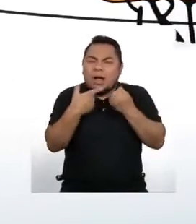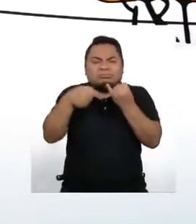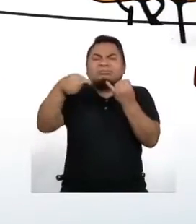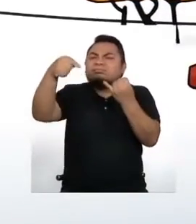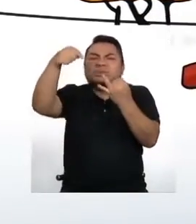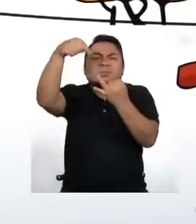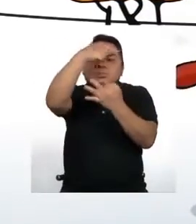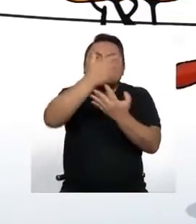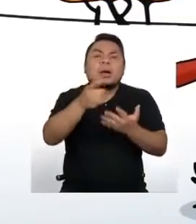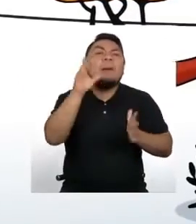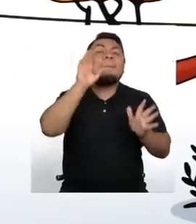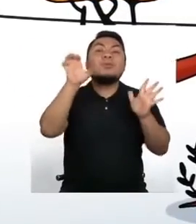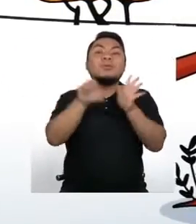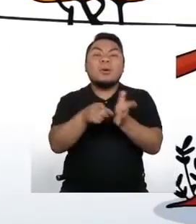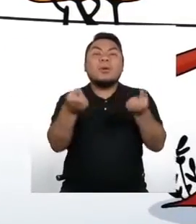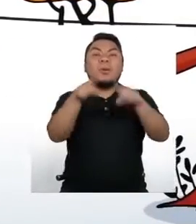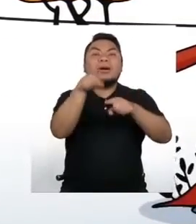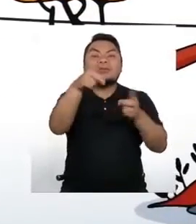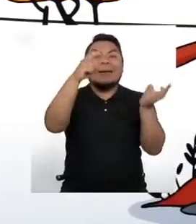mi amor!